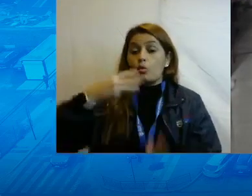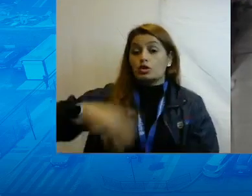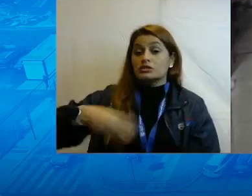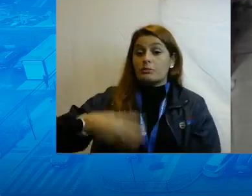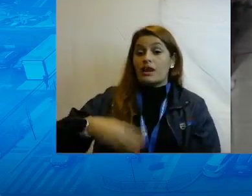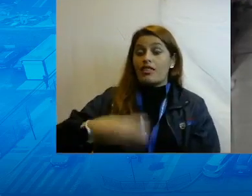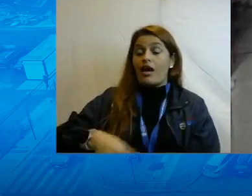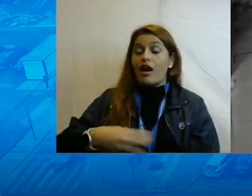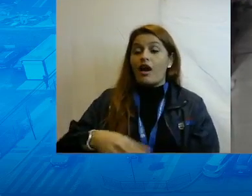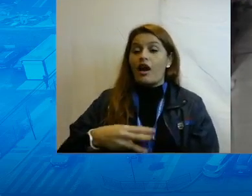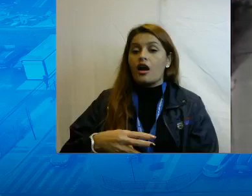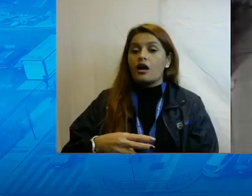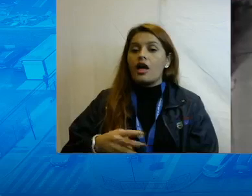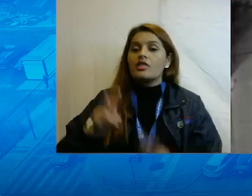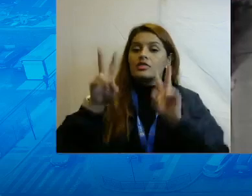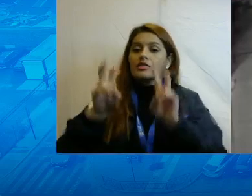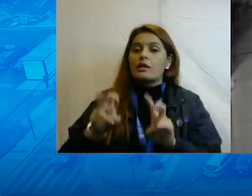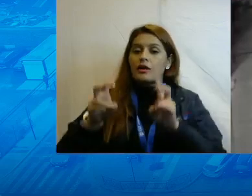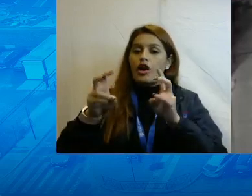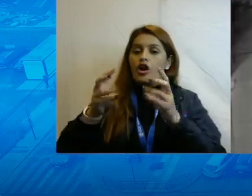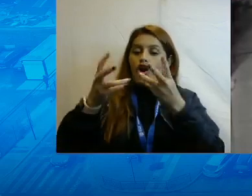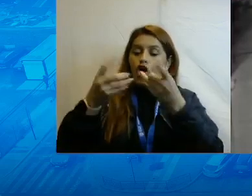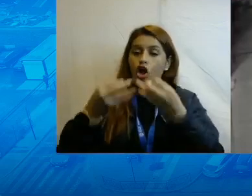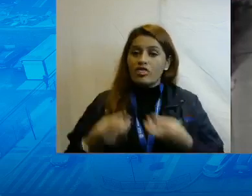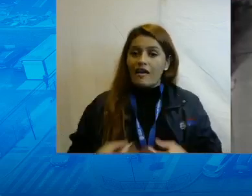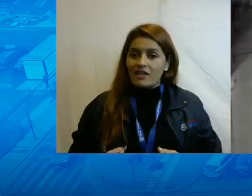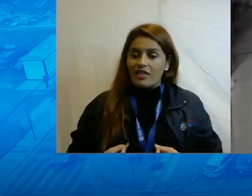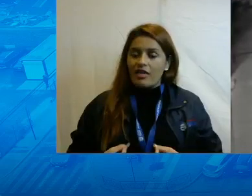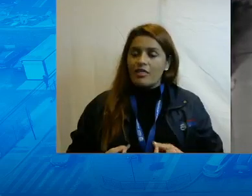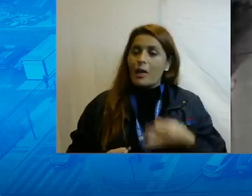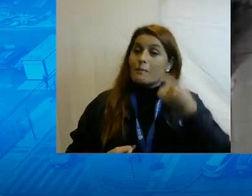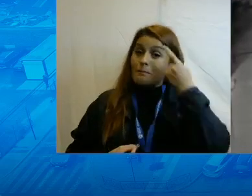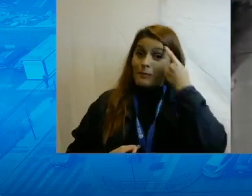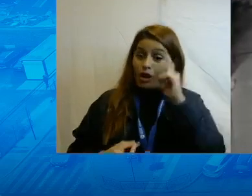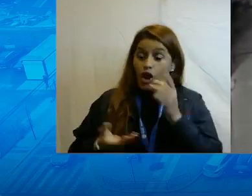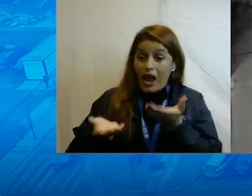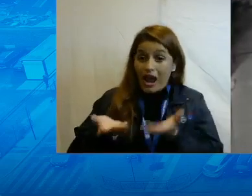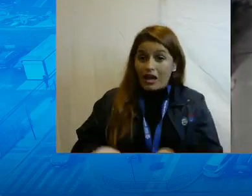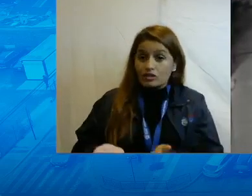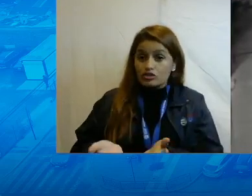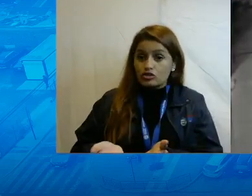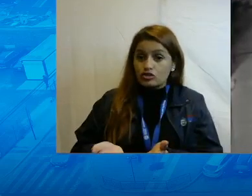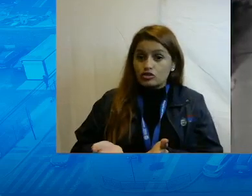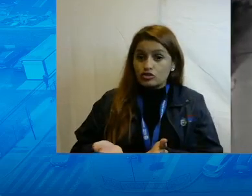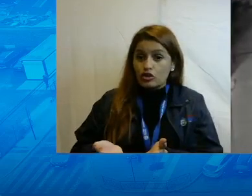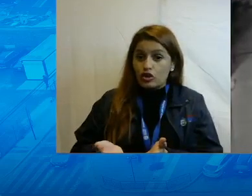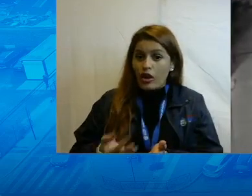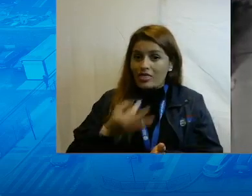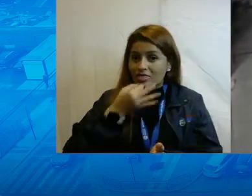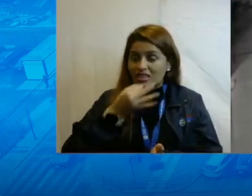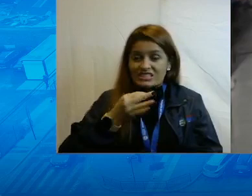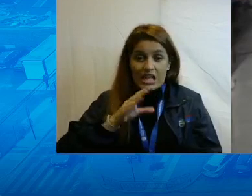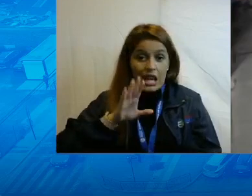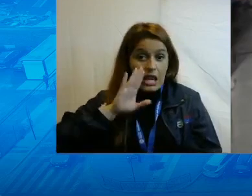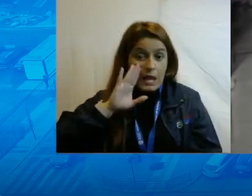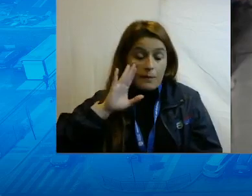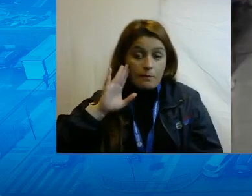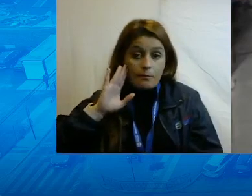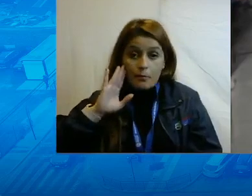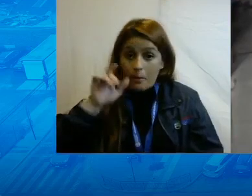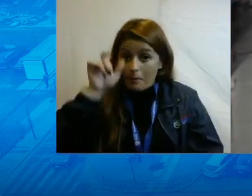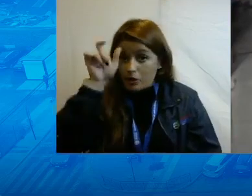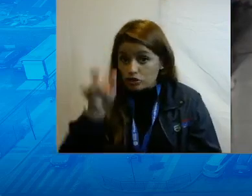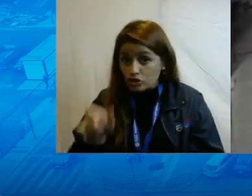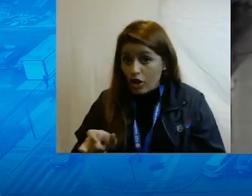para efectos contables, pero eso deja a salvo y totalmente liberado